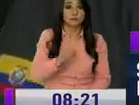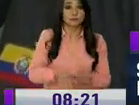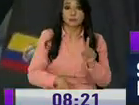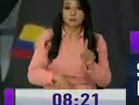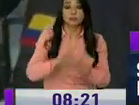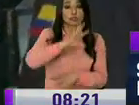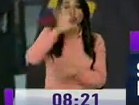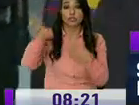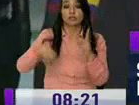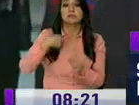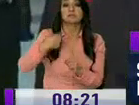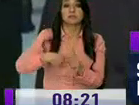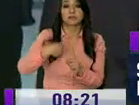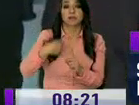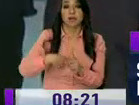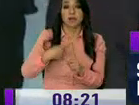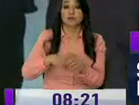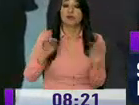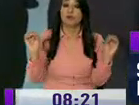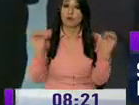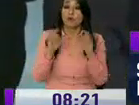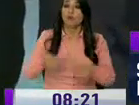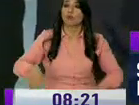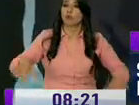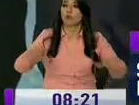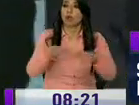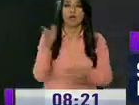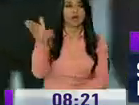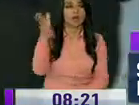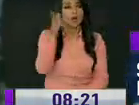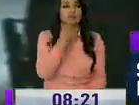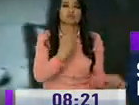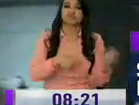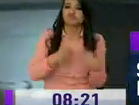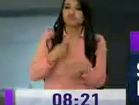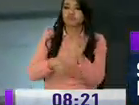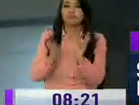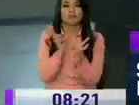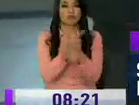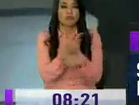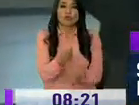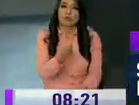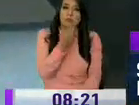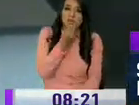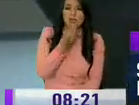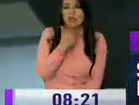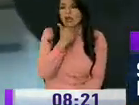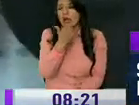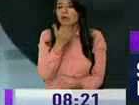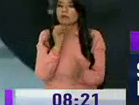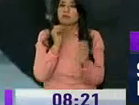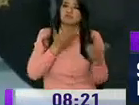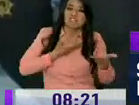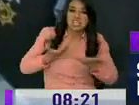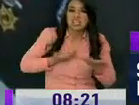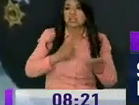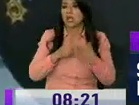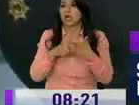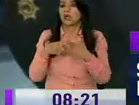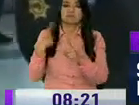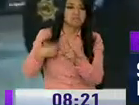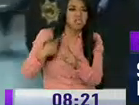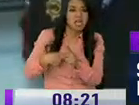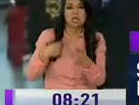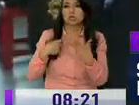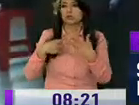los mercados y en sí de todos los lugares y establecimientos donde venden productos de primera necesidad, tiendas,